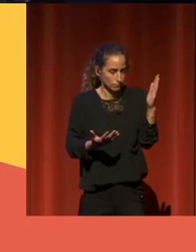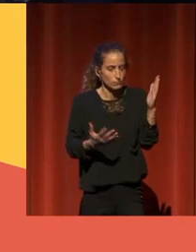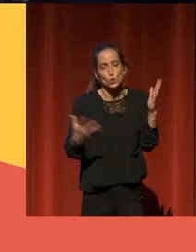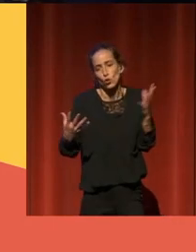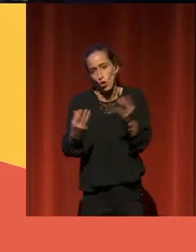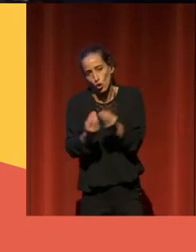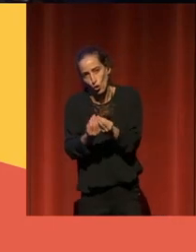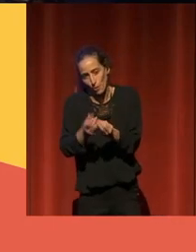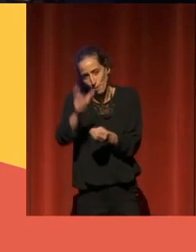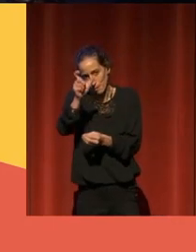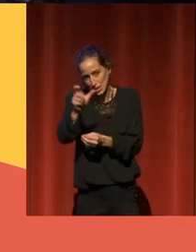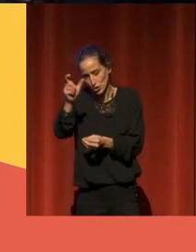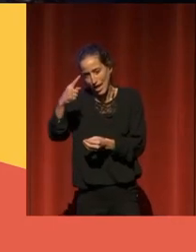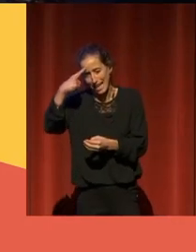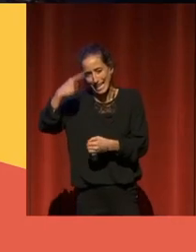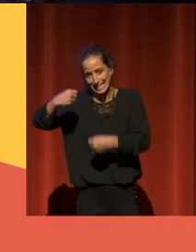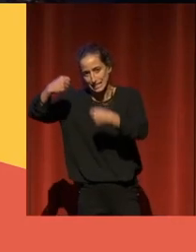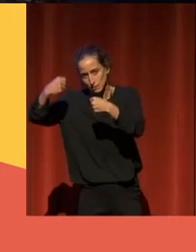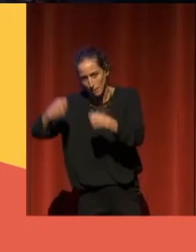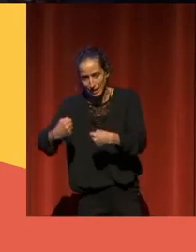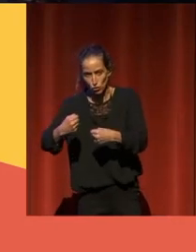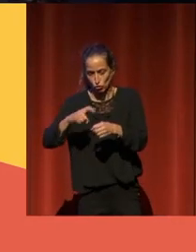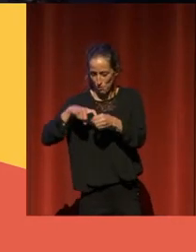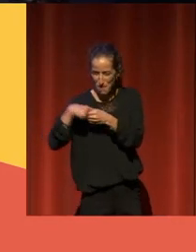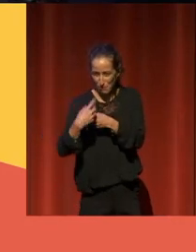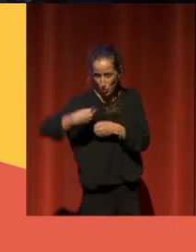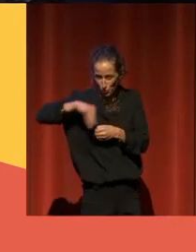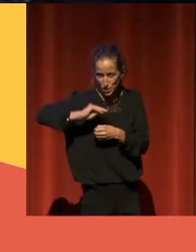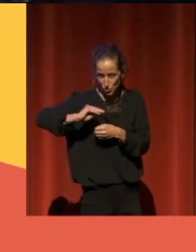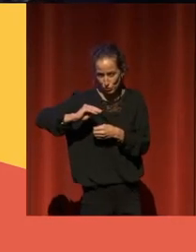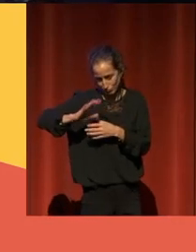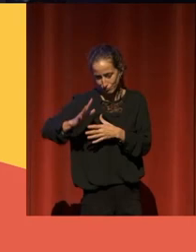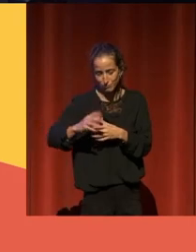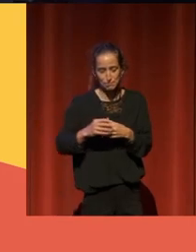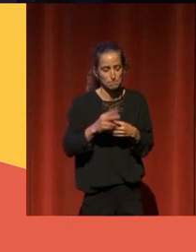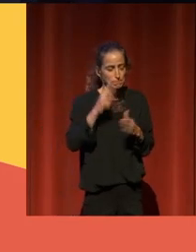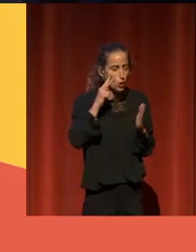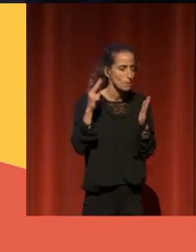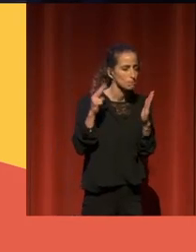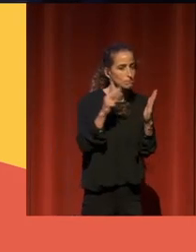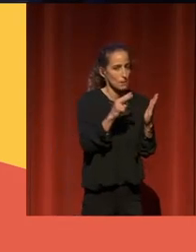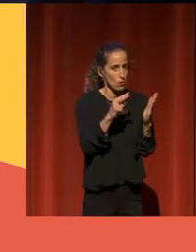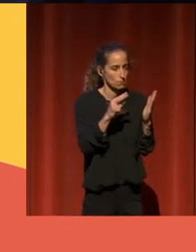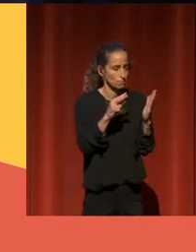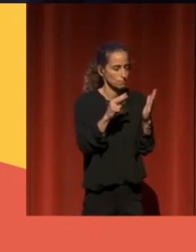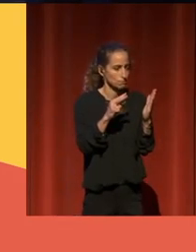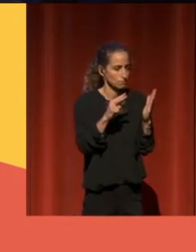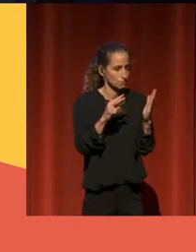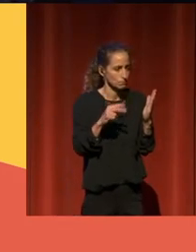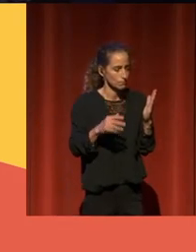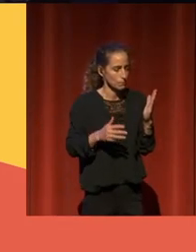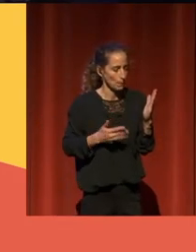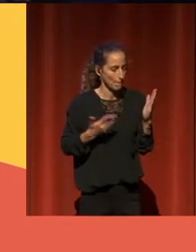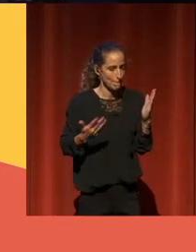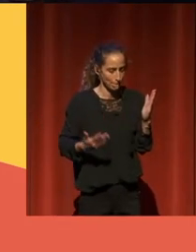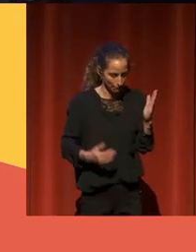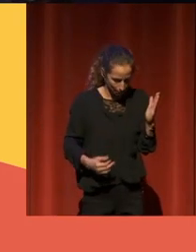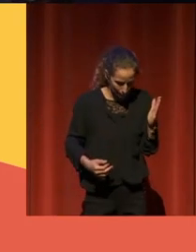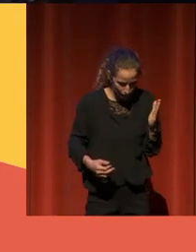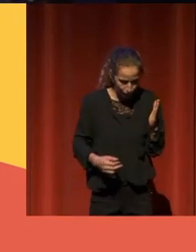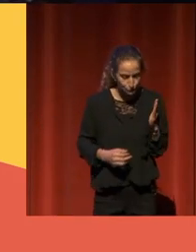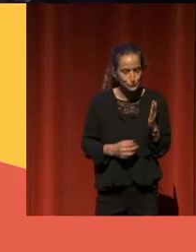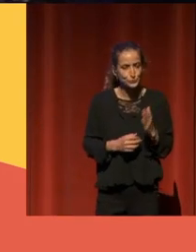de nuestros miembros Y en este eh el